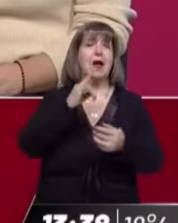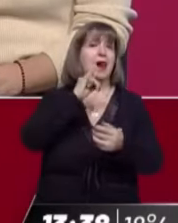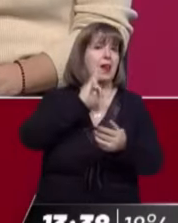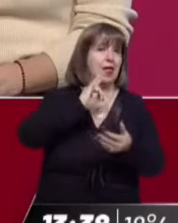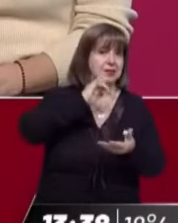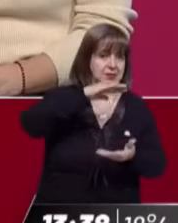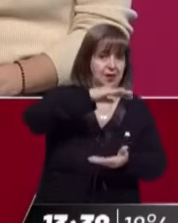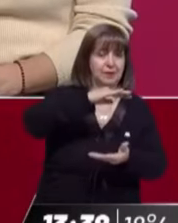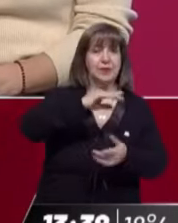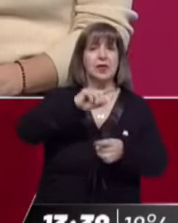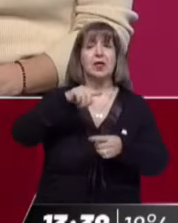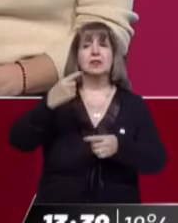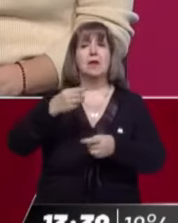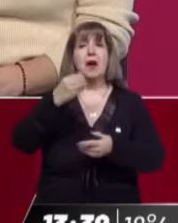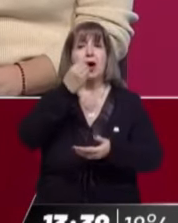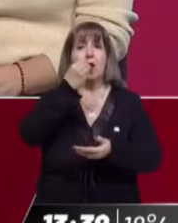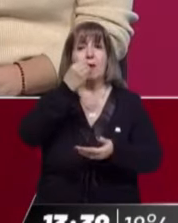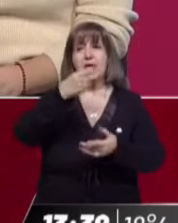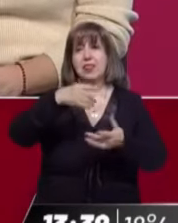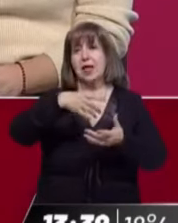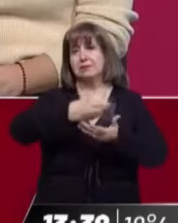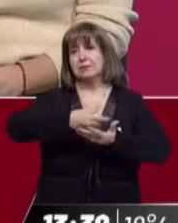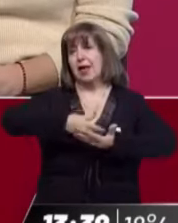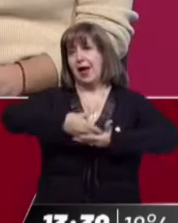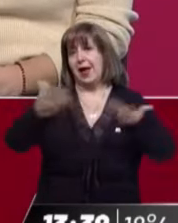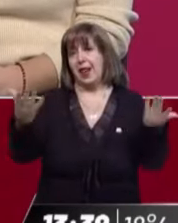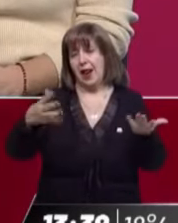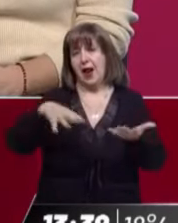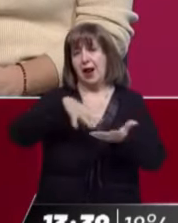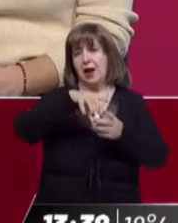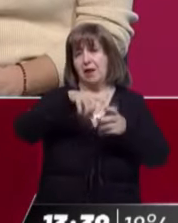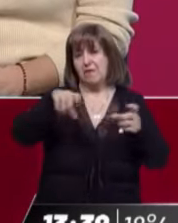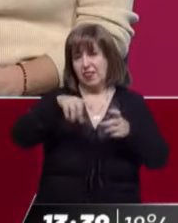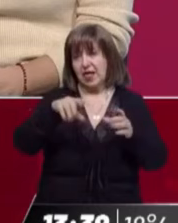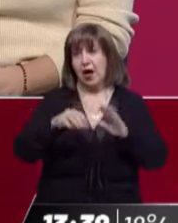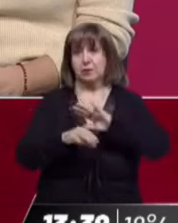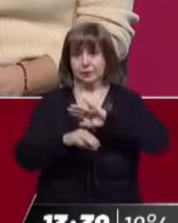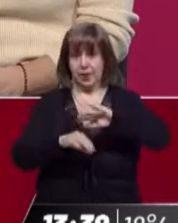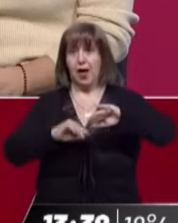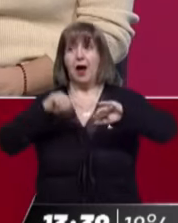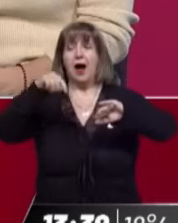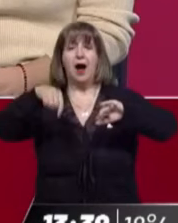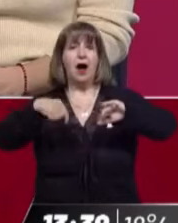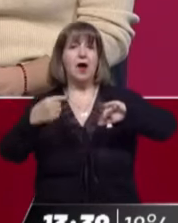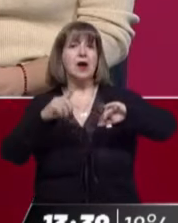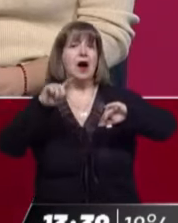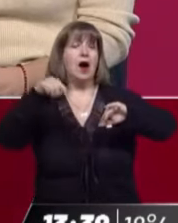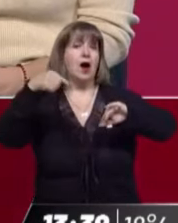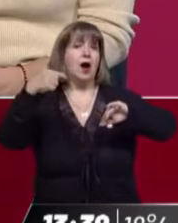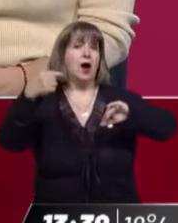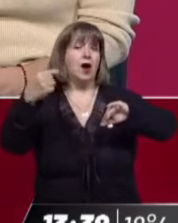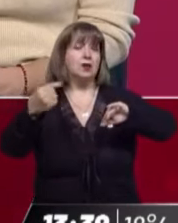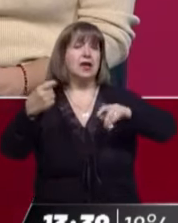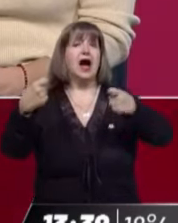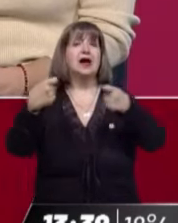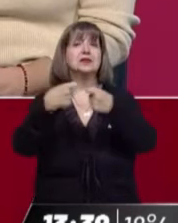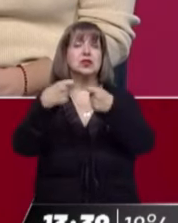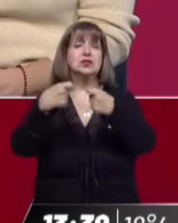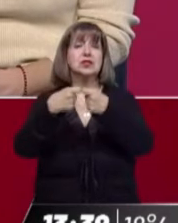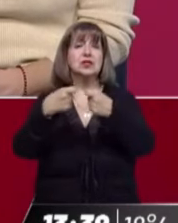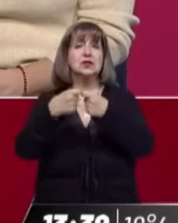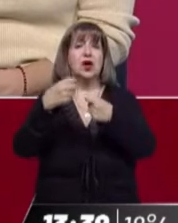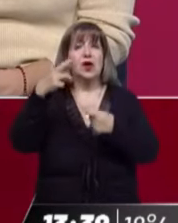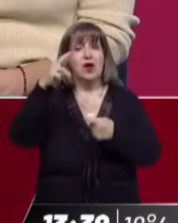leche hablamos de los alimentos en general y ahora les voy a hablar de lo que padece la asociación